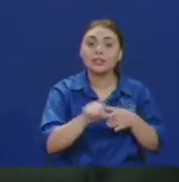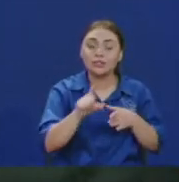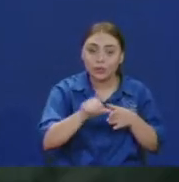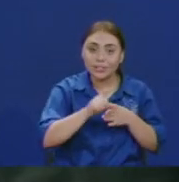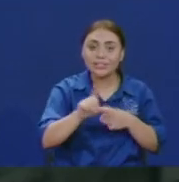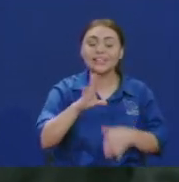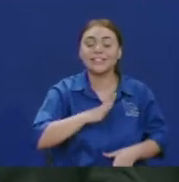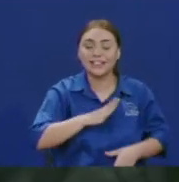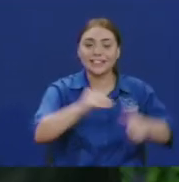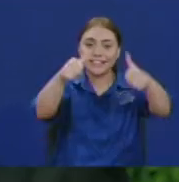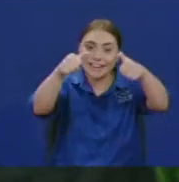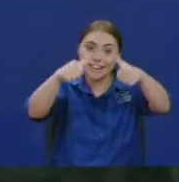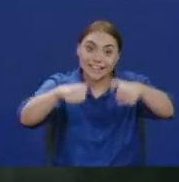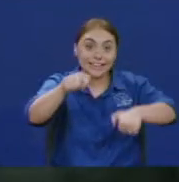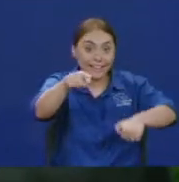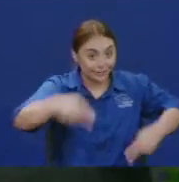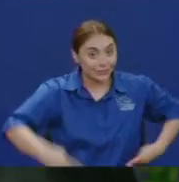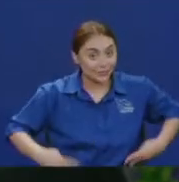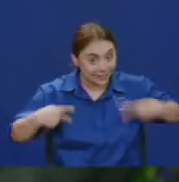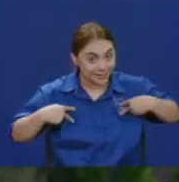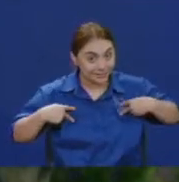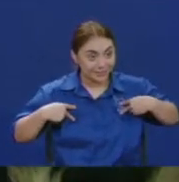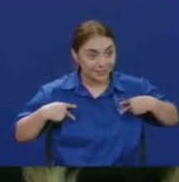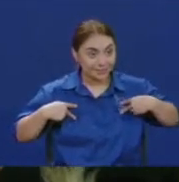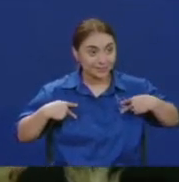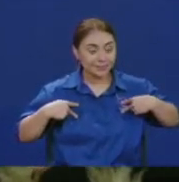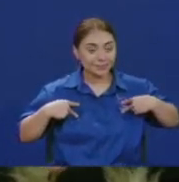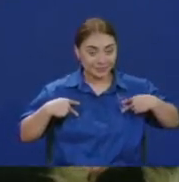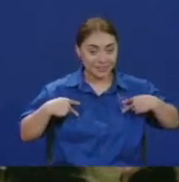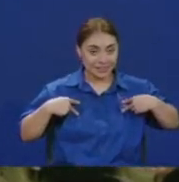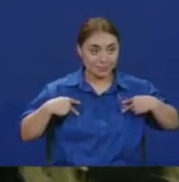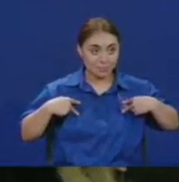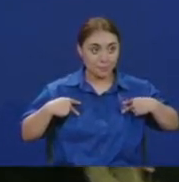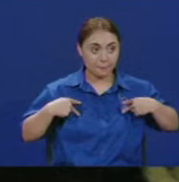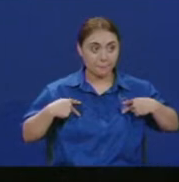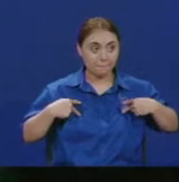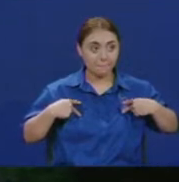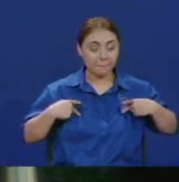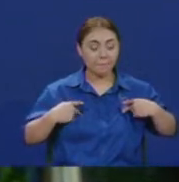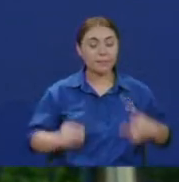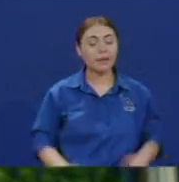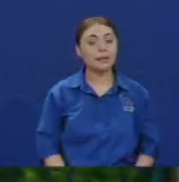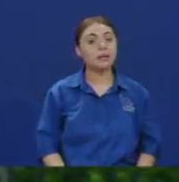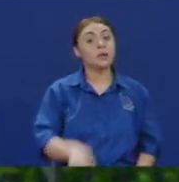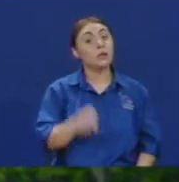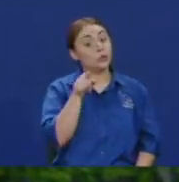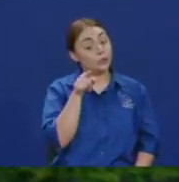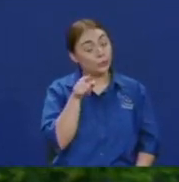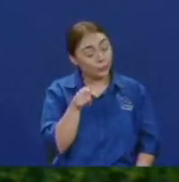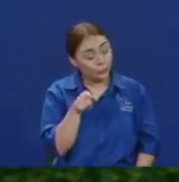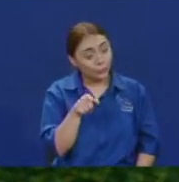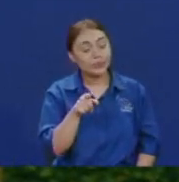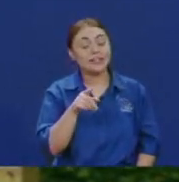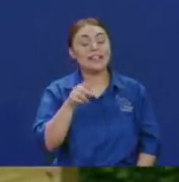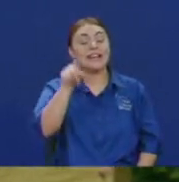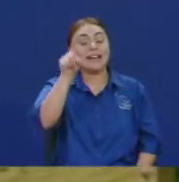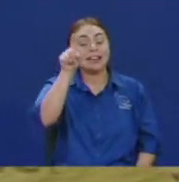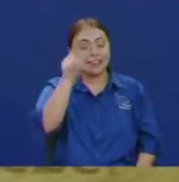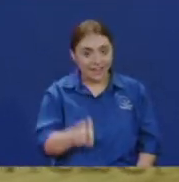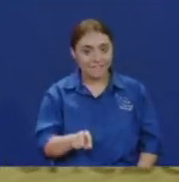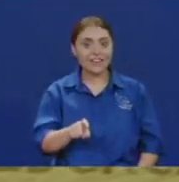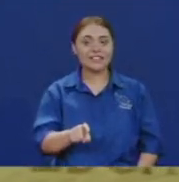yo. Sí, dice que esta levadura no está buena. Tiene muy alto índice de ponerismo.